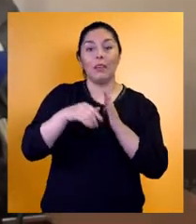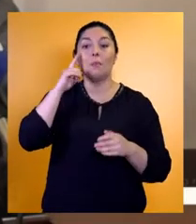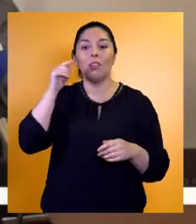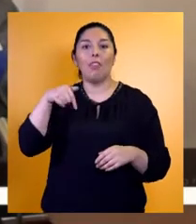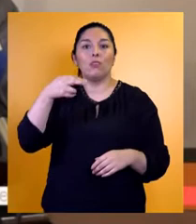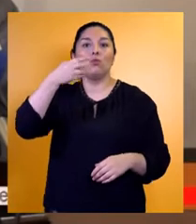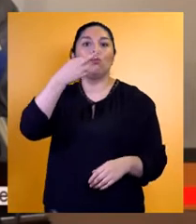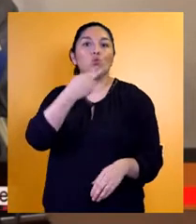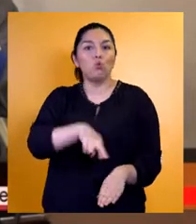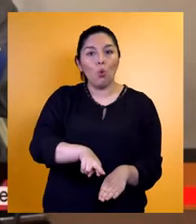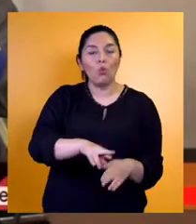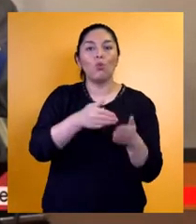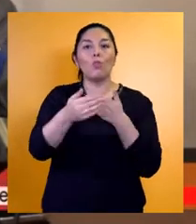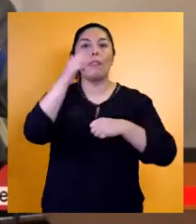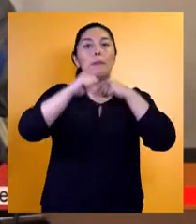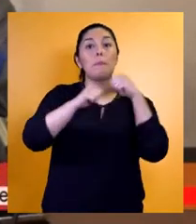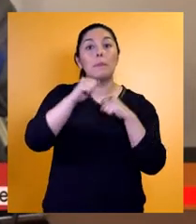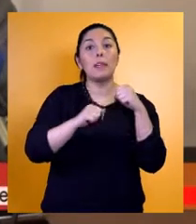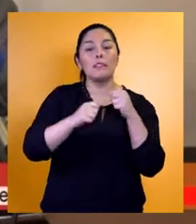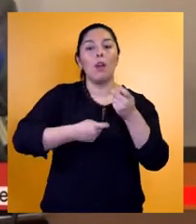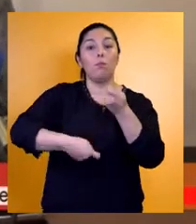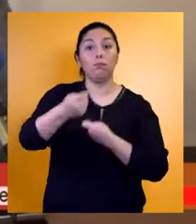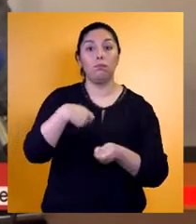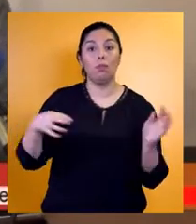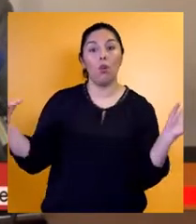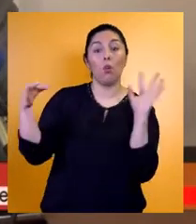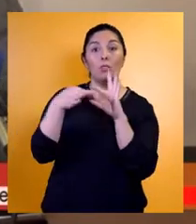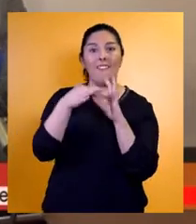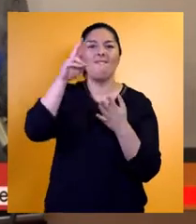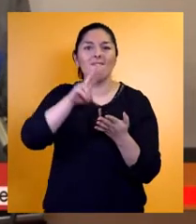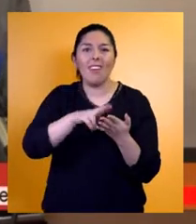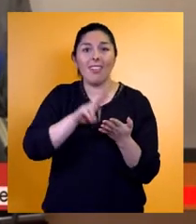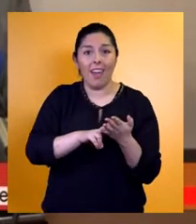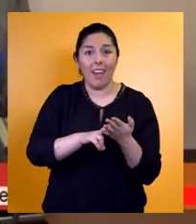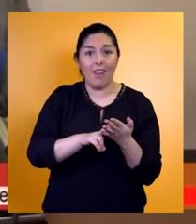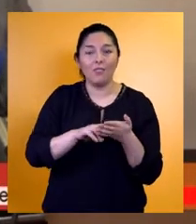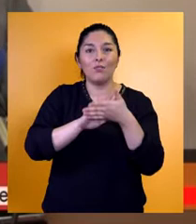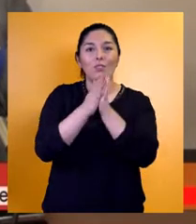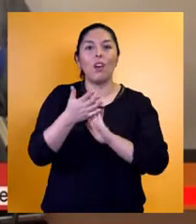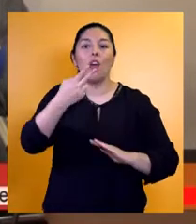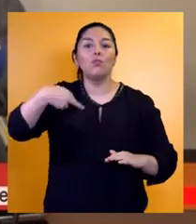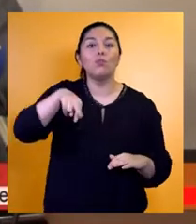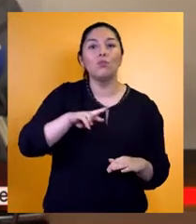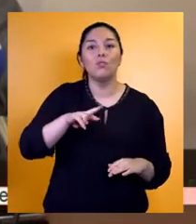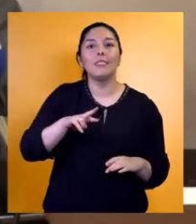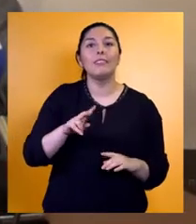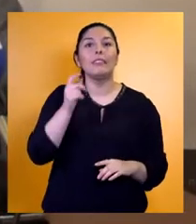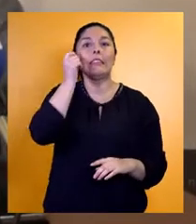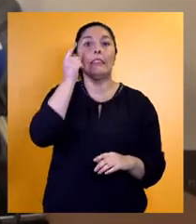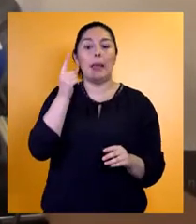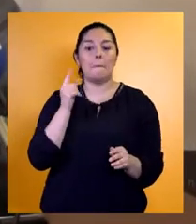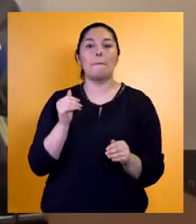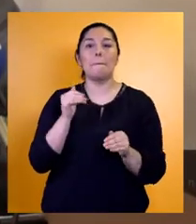crear la unión comercial y turística que nos permita conectividad e integración real, nos permitiría poder